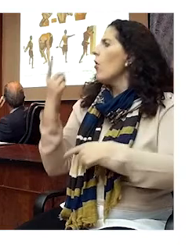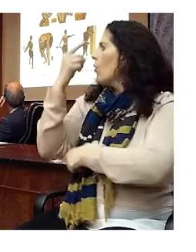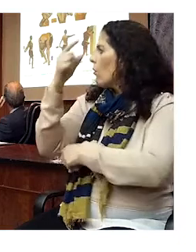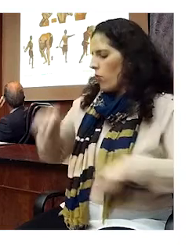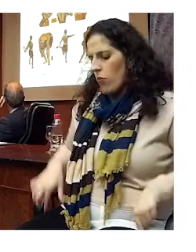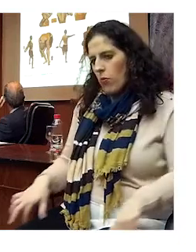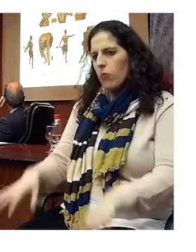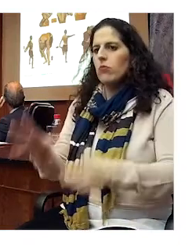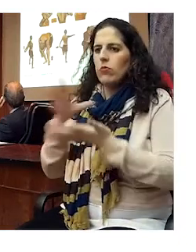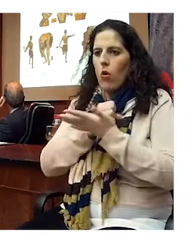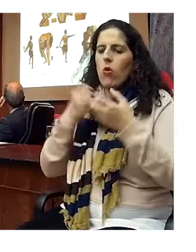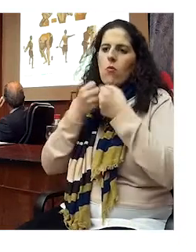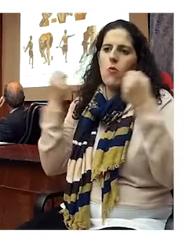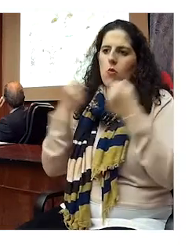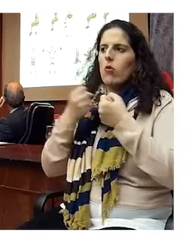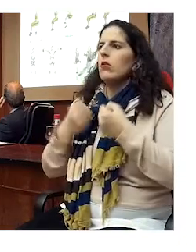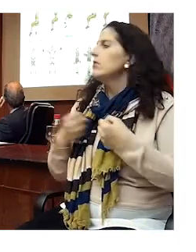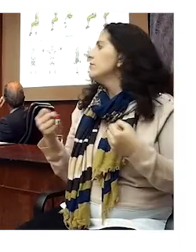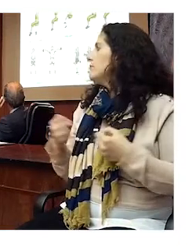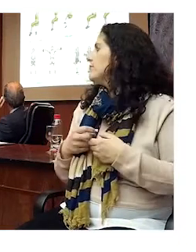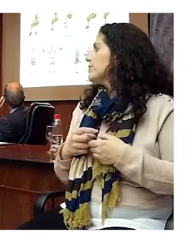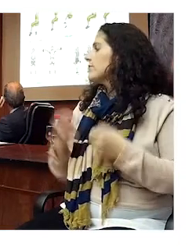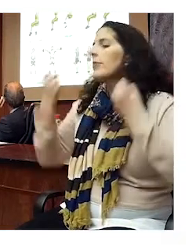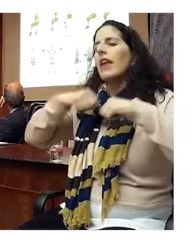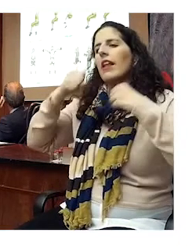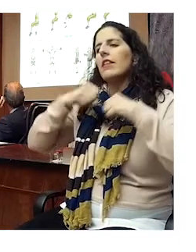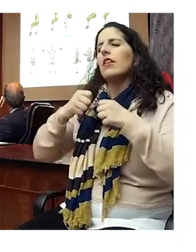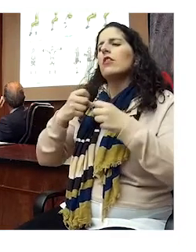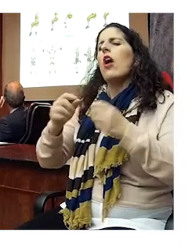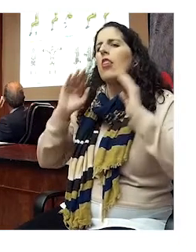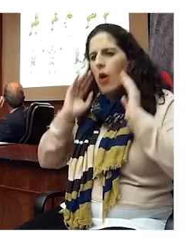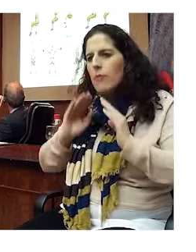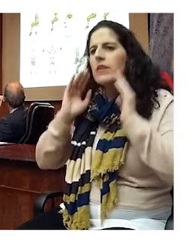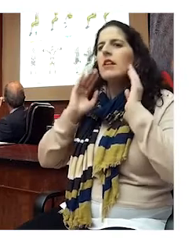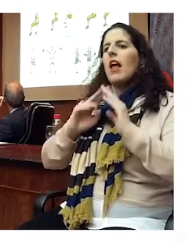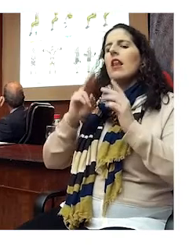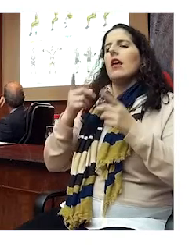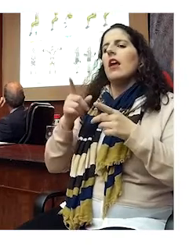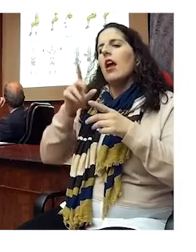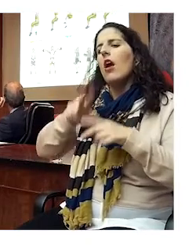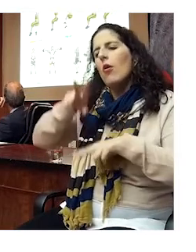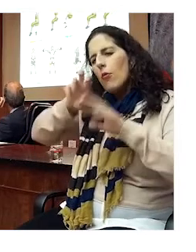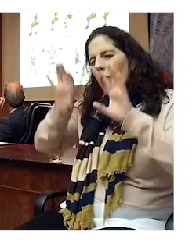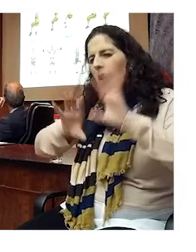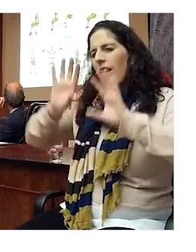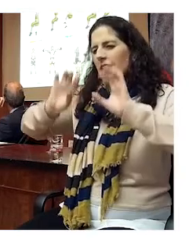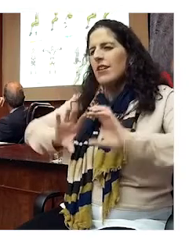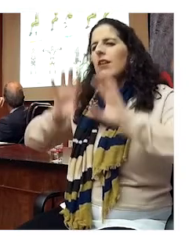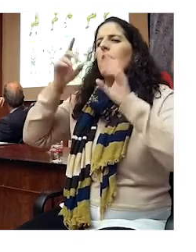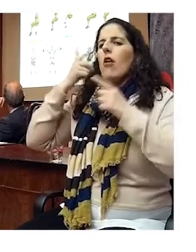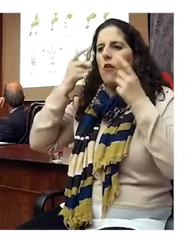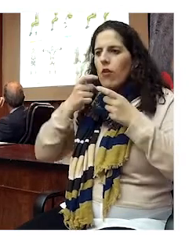grupos musculares, y ejercicios de potenciación, ¿no? De abdominales, oblicuos, glúteos, con ejercicios pues lo más sencillos